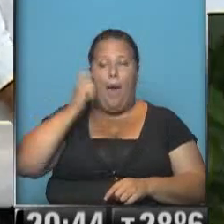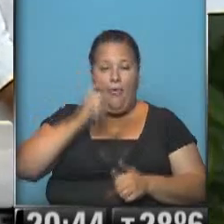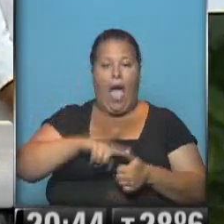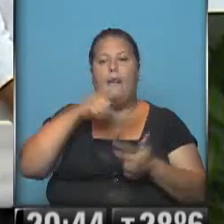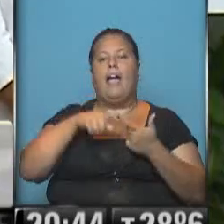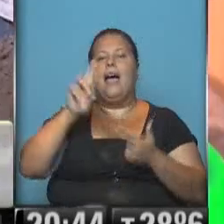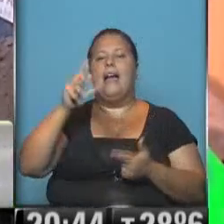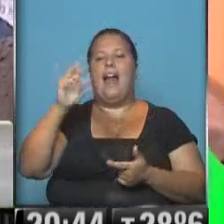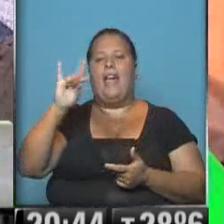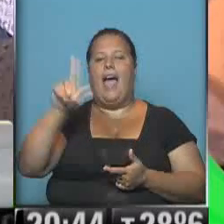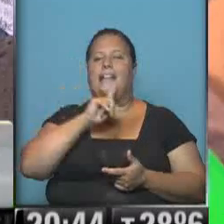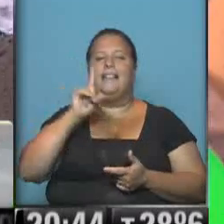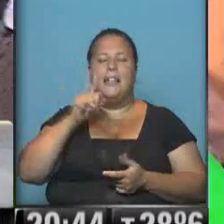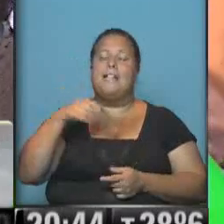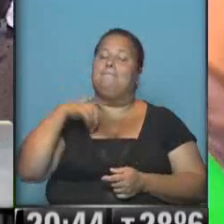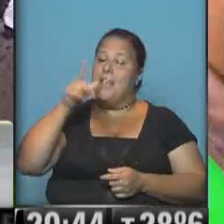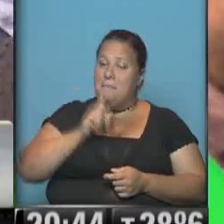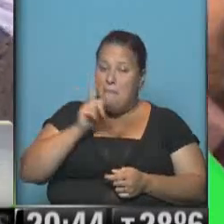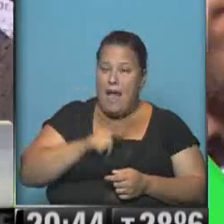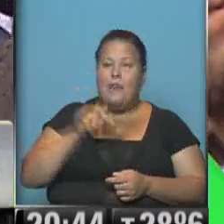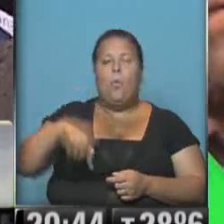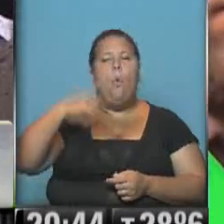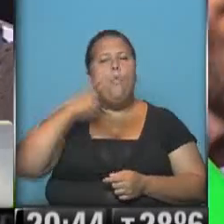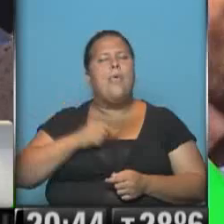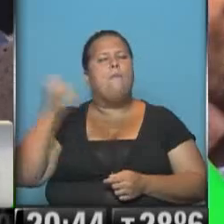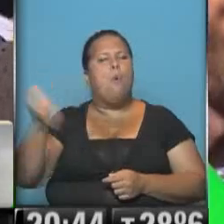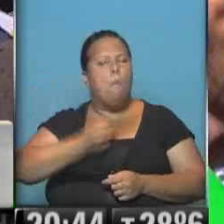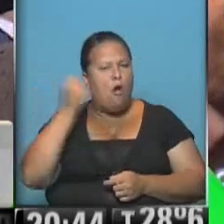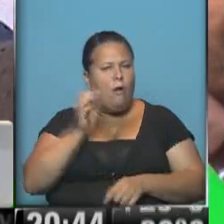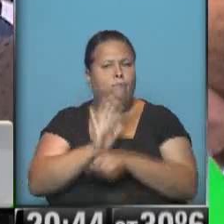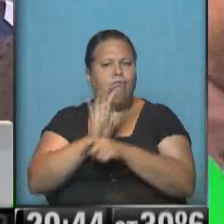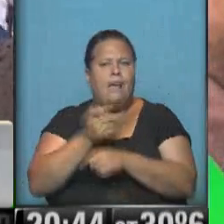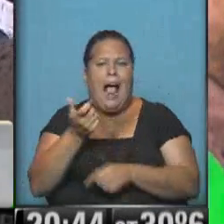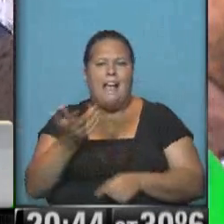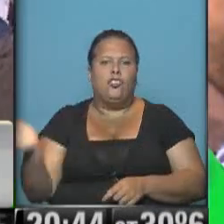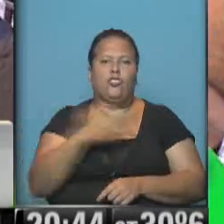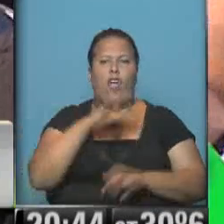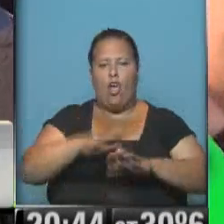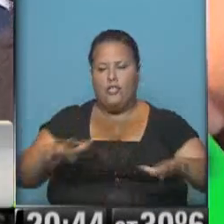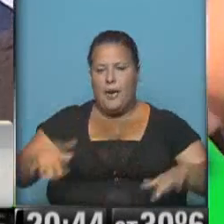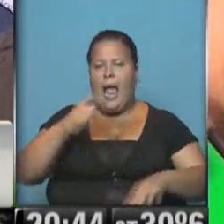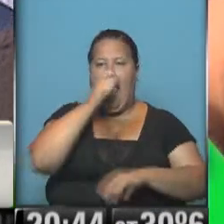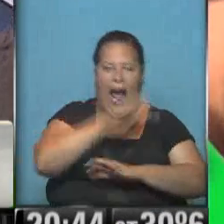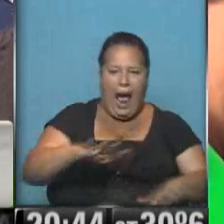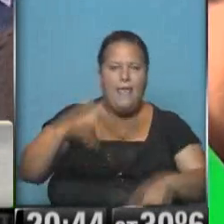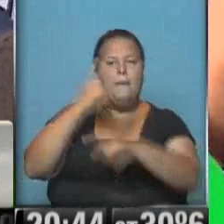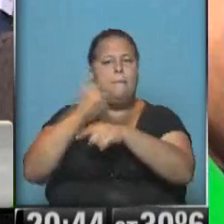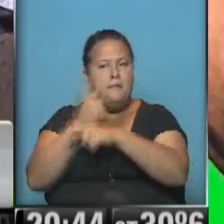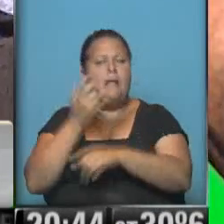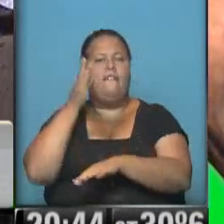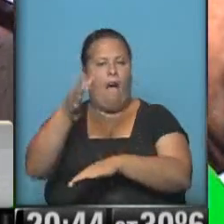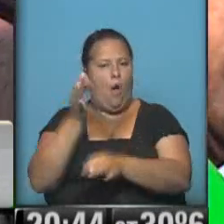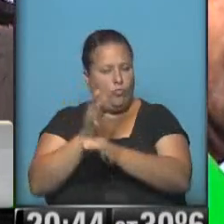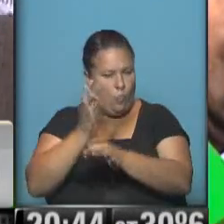y Radatili. Me parece que es un día importante con prácticamente todos los chicos del nivel inicial y primarios en